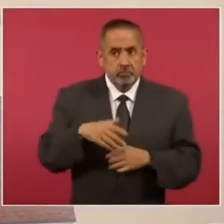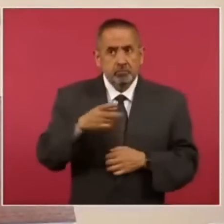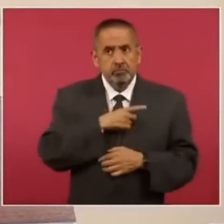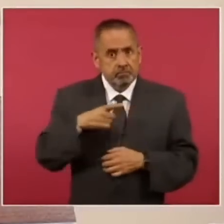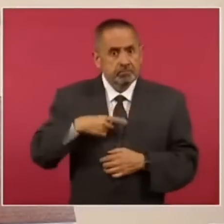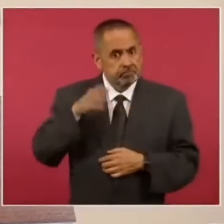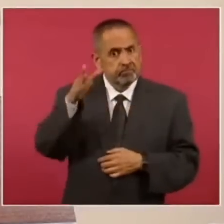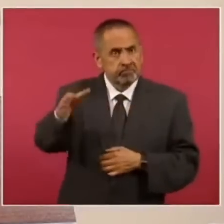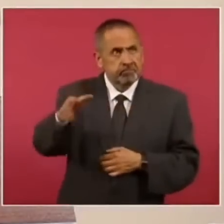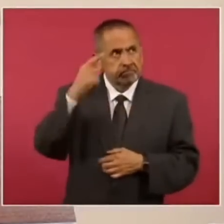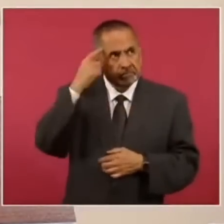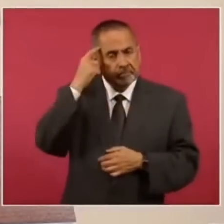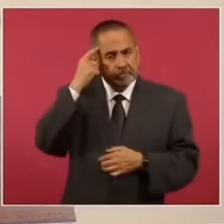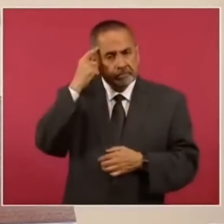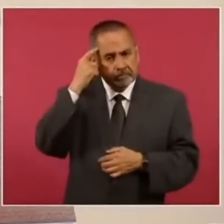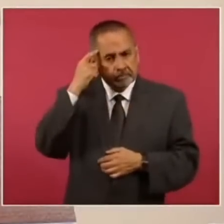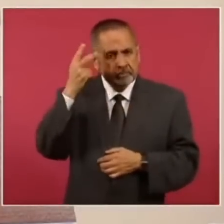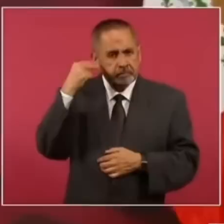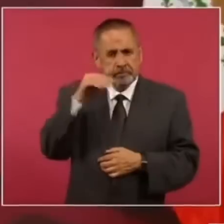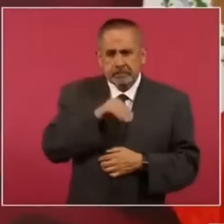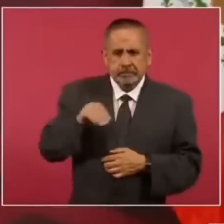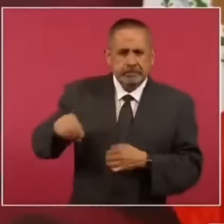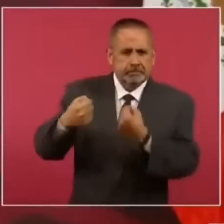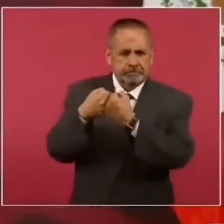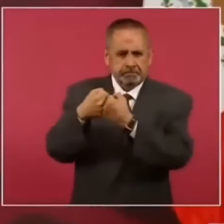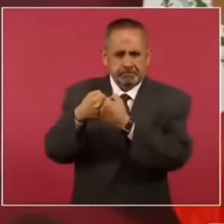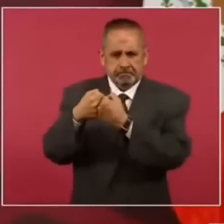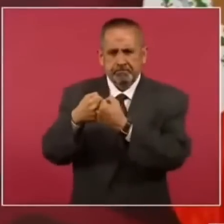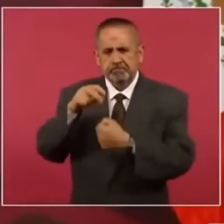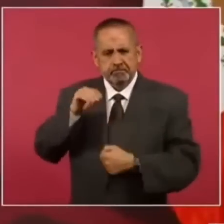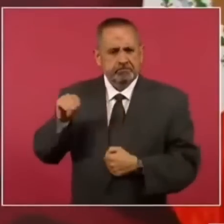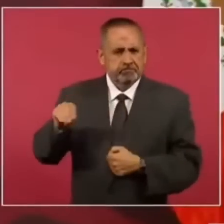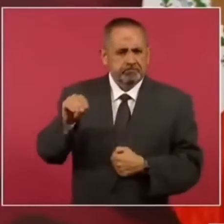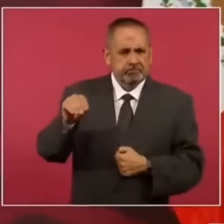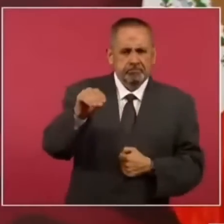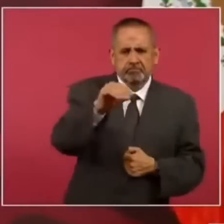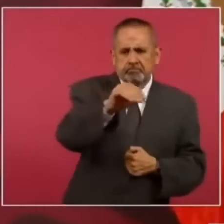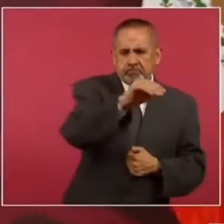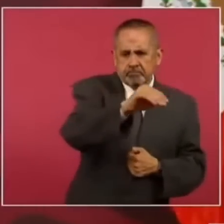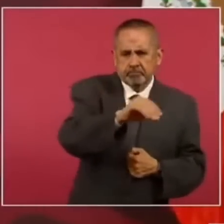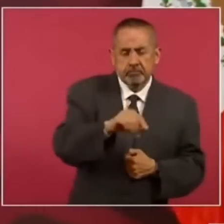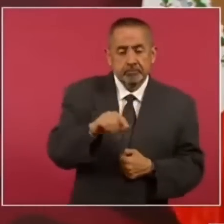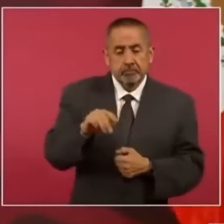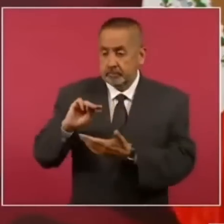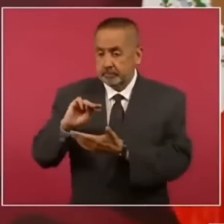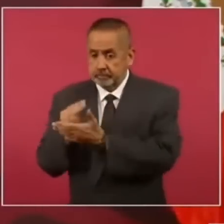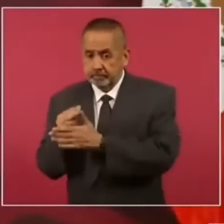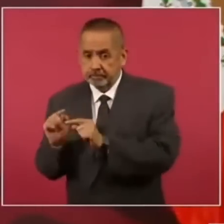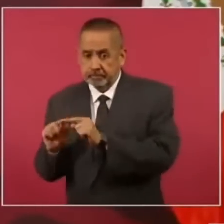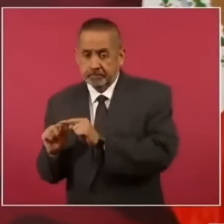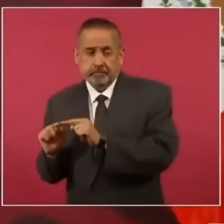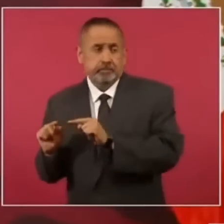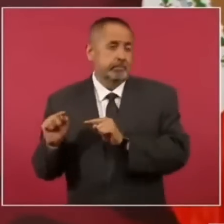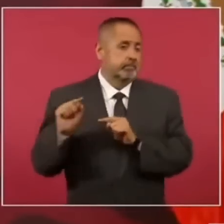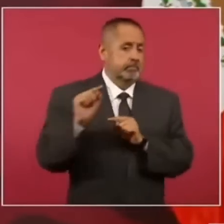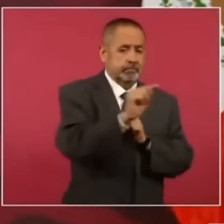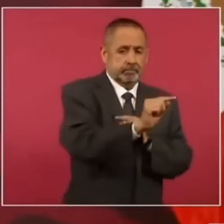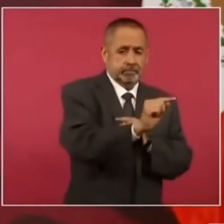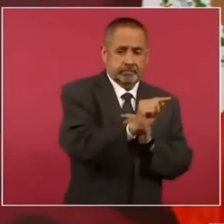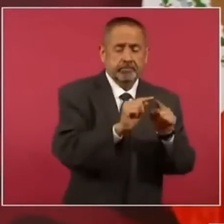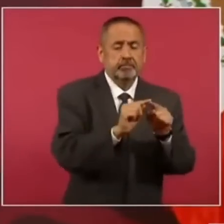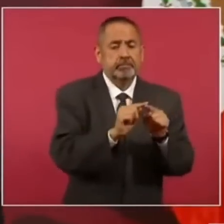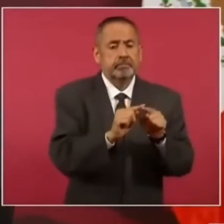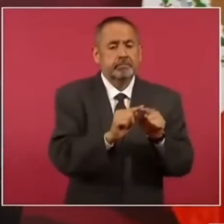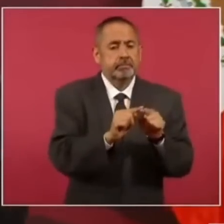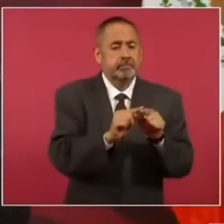ir. Voy a hacer una gira por toda la frontera. Desde Matamoros precisamente a